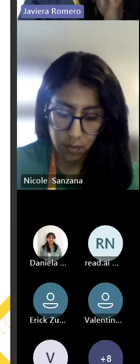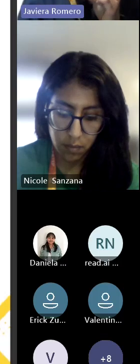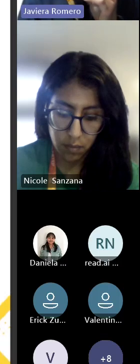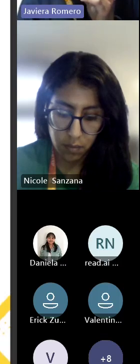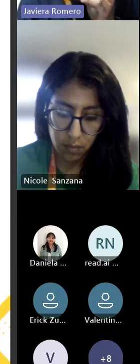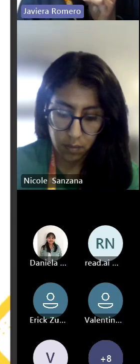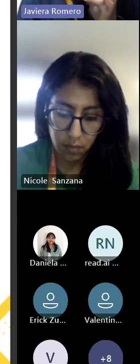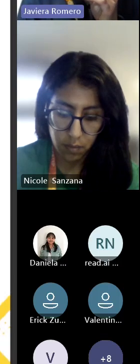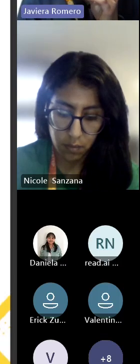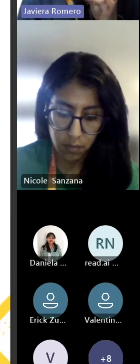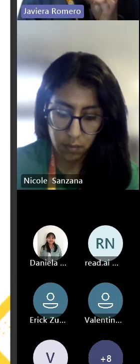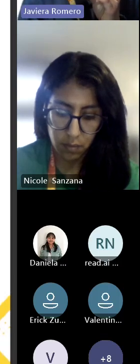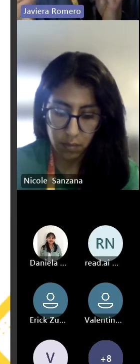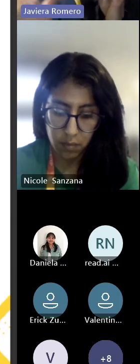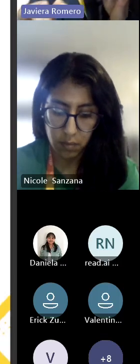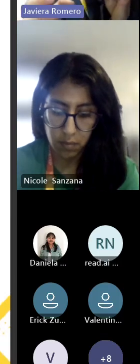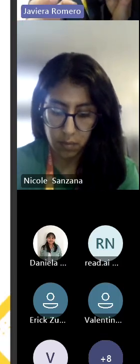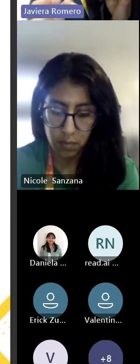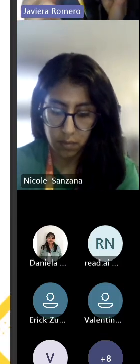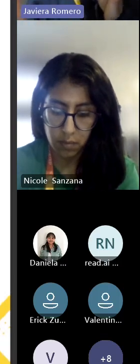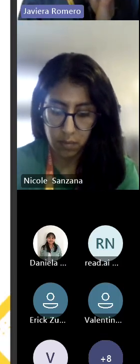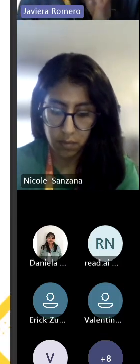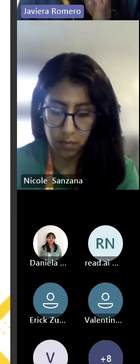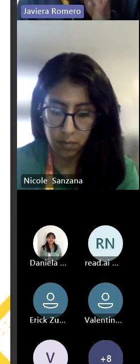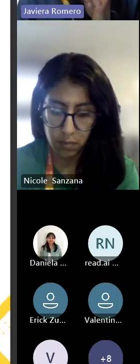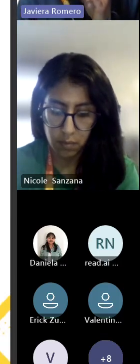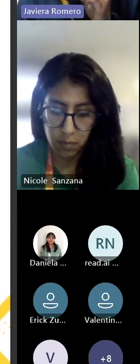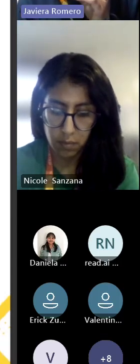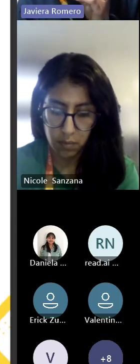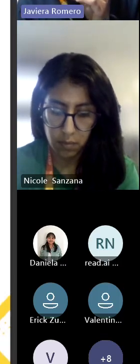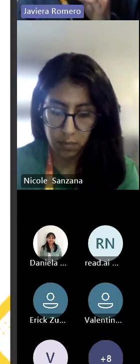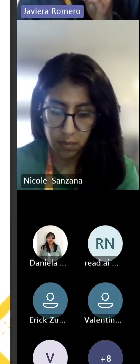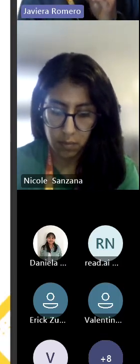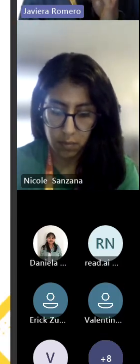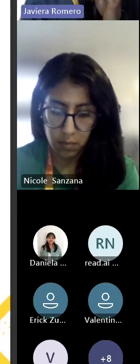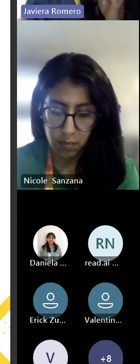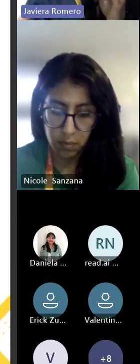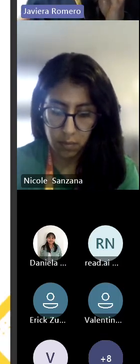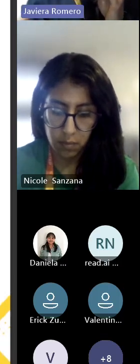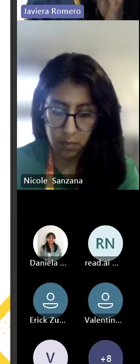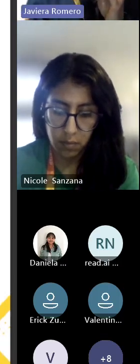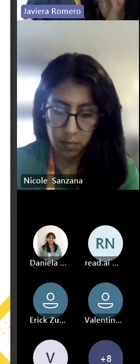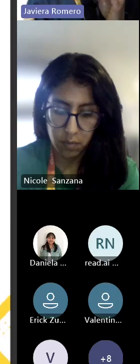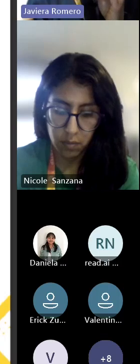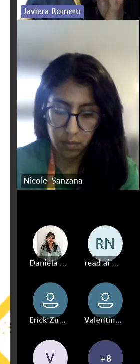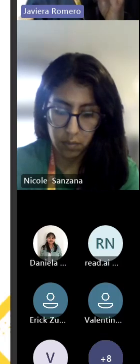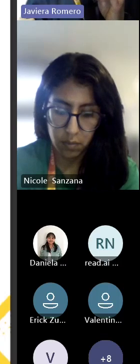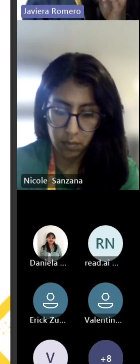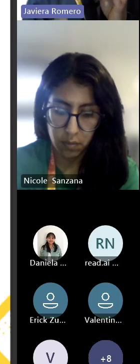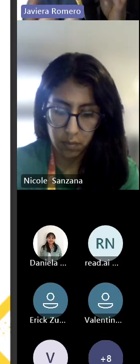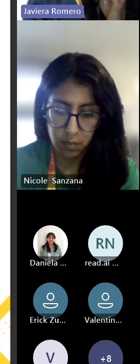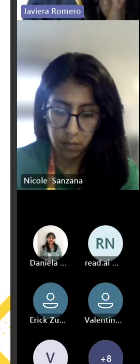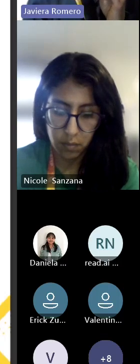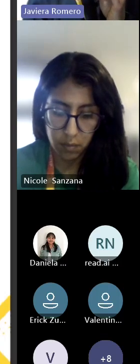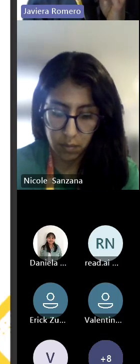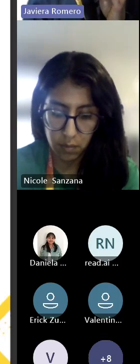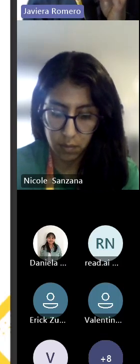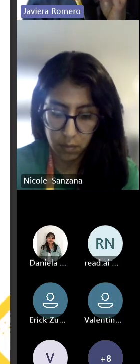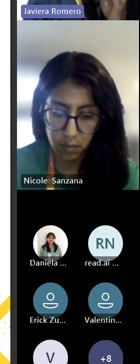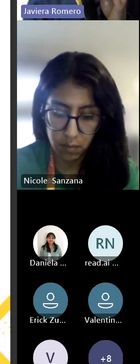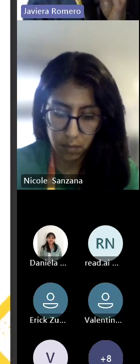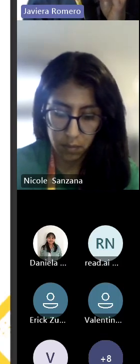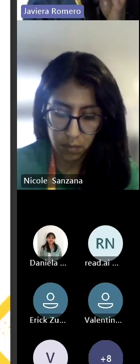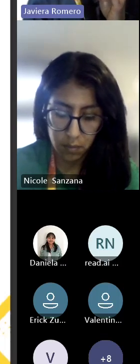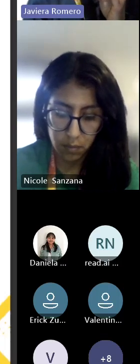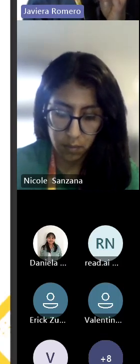que influyen en esto, como por ejemplo el clima escolar protector, que exista un clima escolar protector, la prevención de problemas